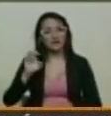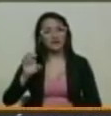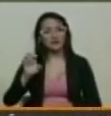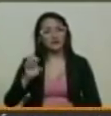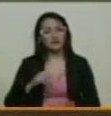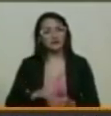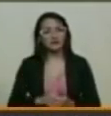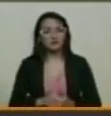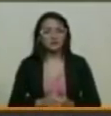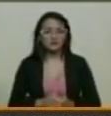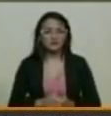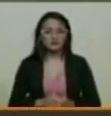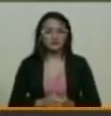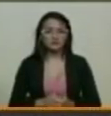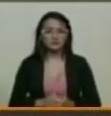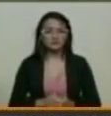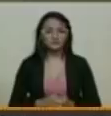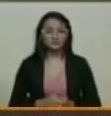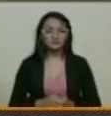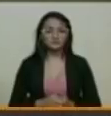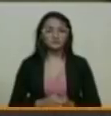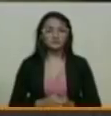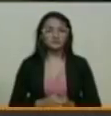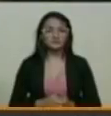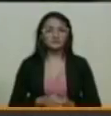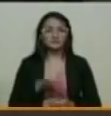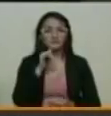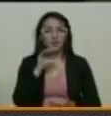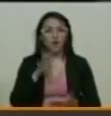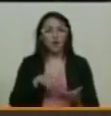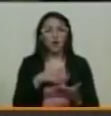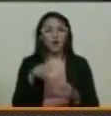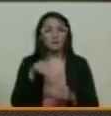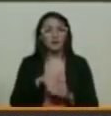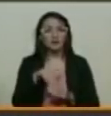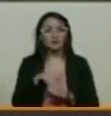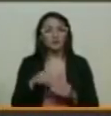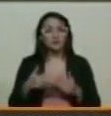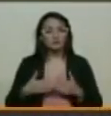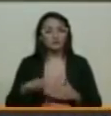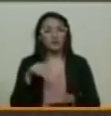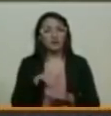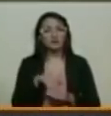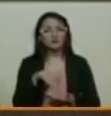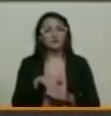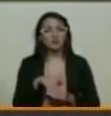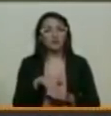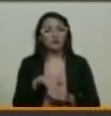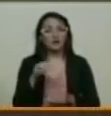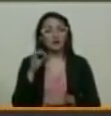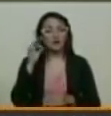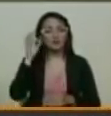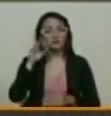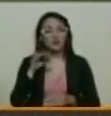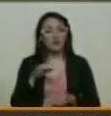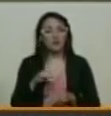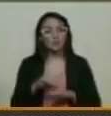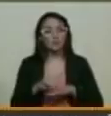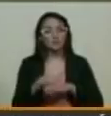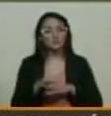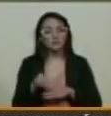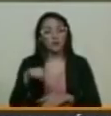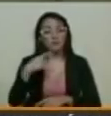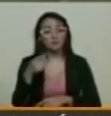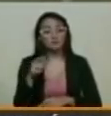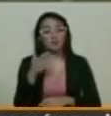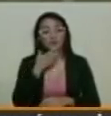Tibisay Lucena, quien va a ofrecer detalles al país del cronograma electoral de cara a las elecciones a consejos municipales el próximo mes de